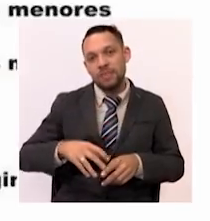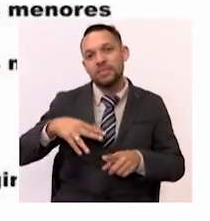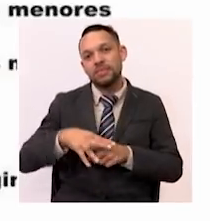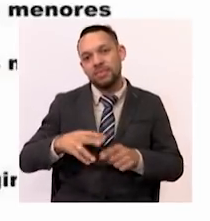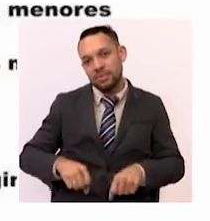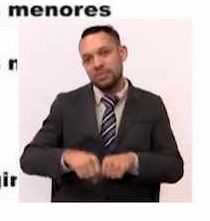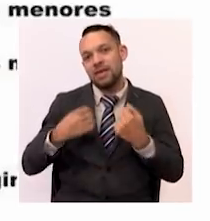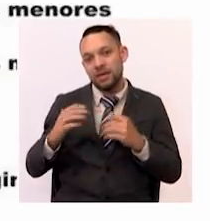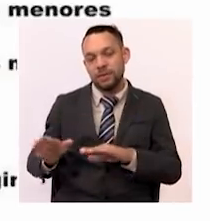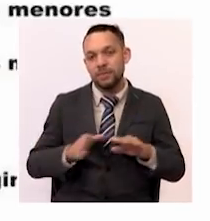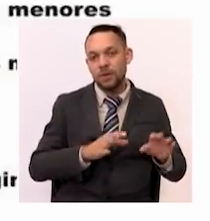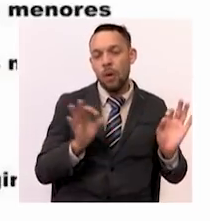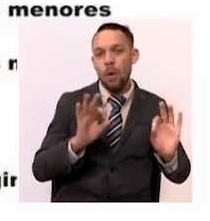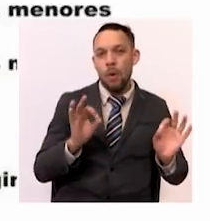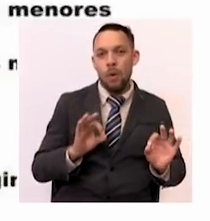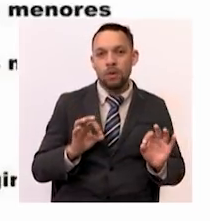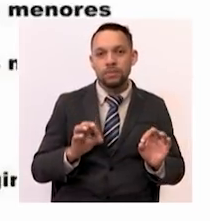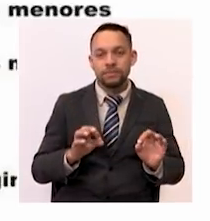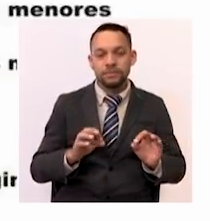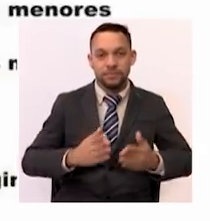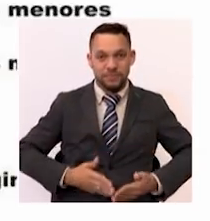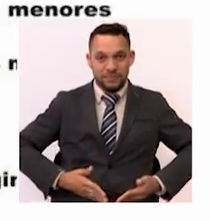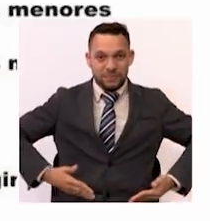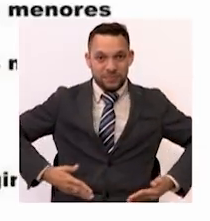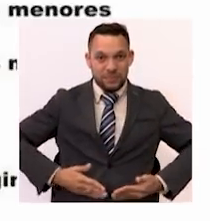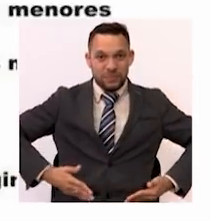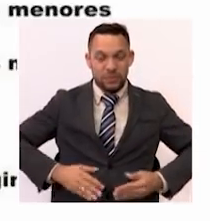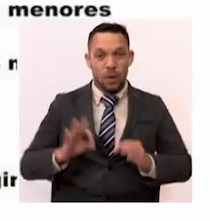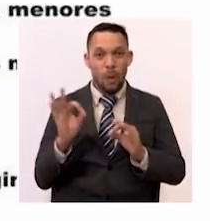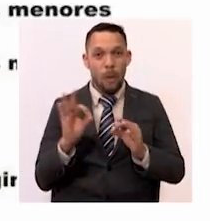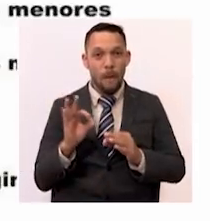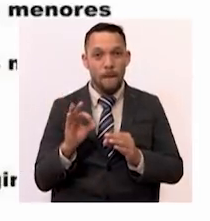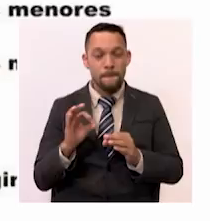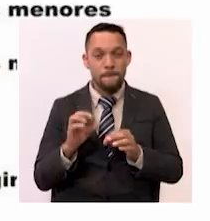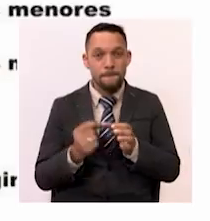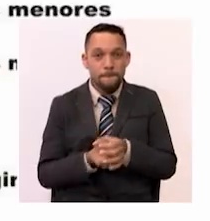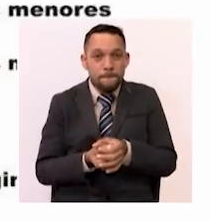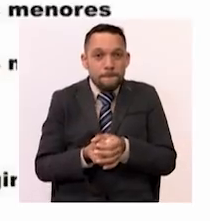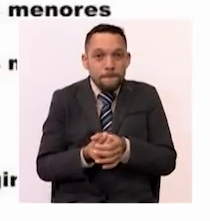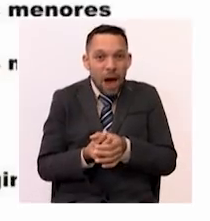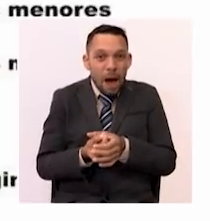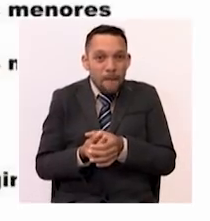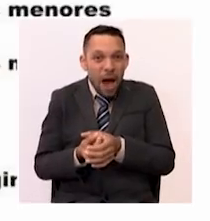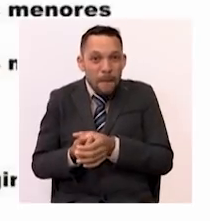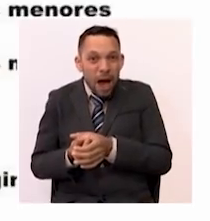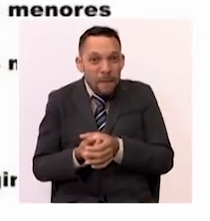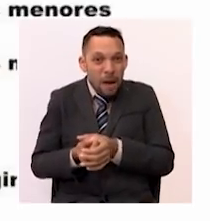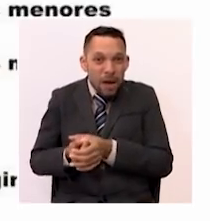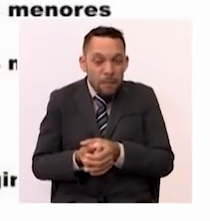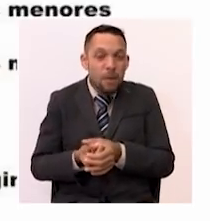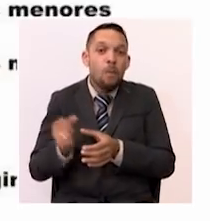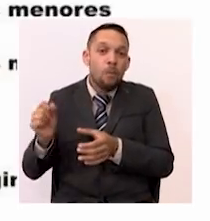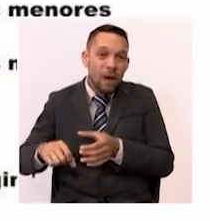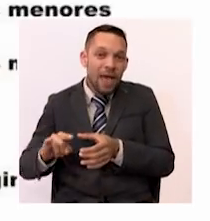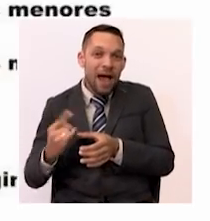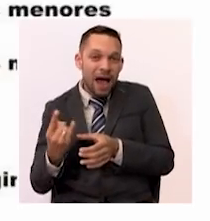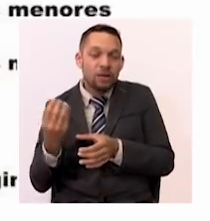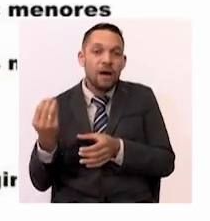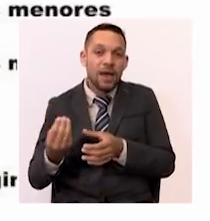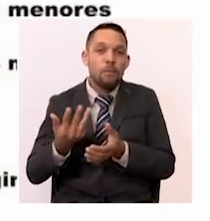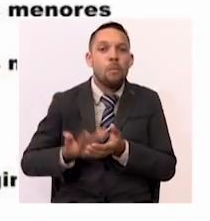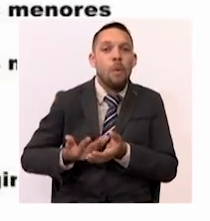poquito más de grasa en el pliegue inguinal, o la zona de la vulva, el monte de Venus puede ser un poquito más elevado, se acumula mucha